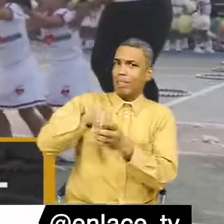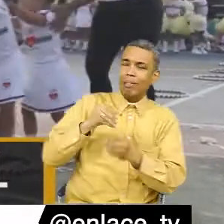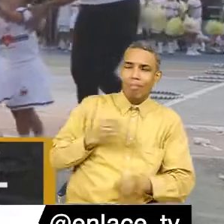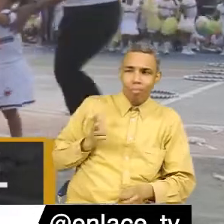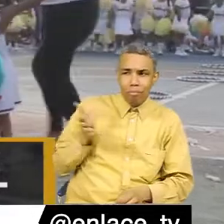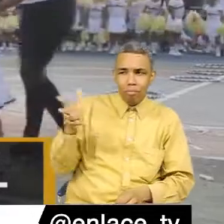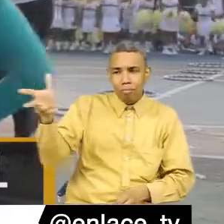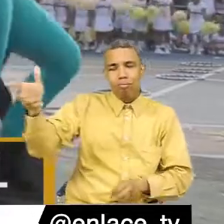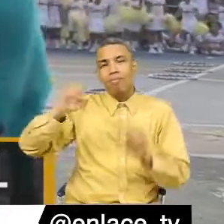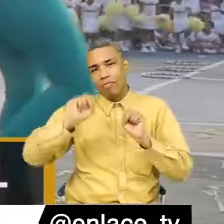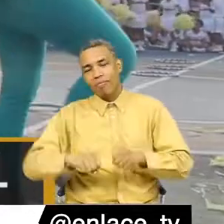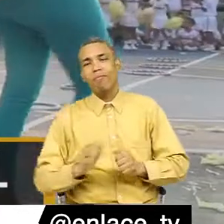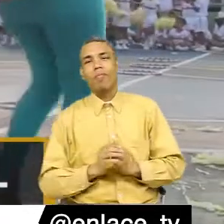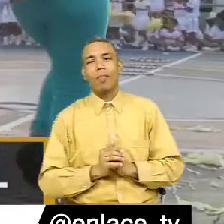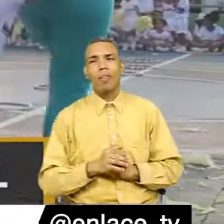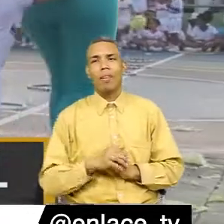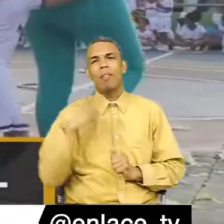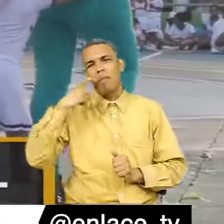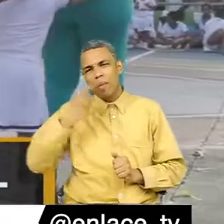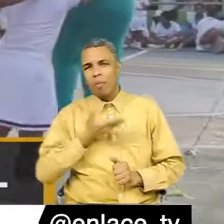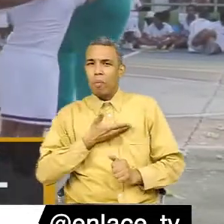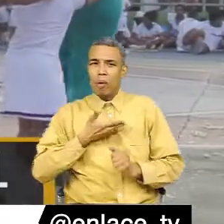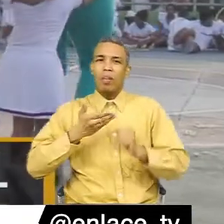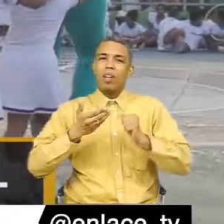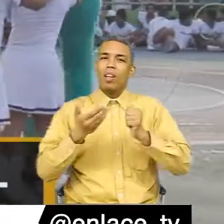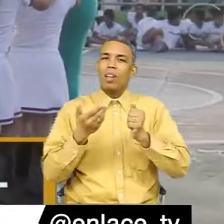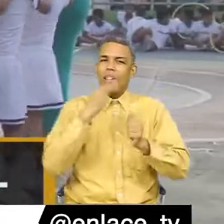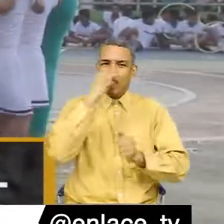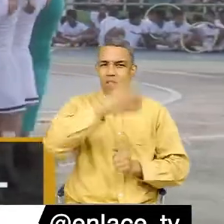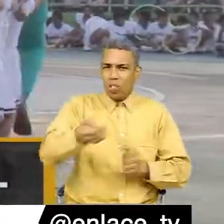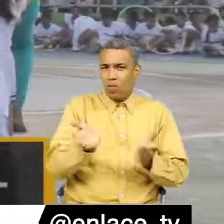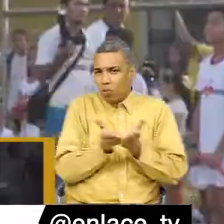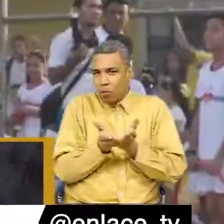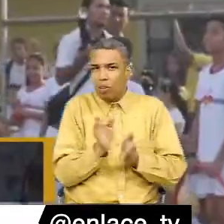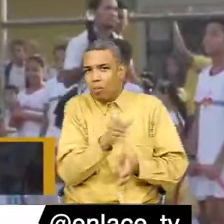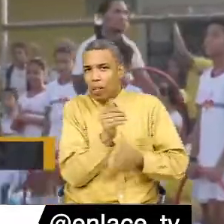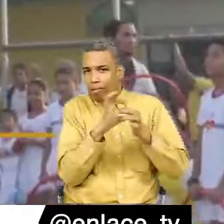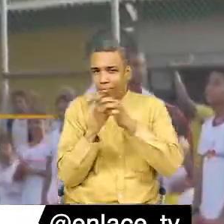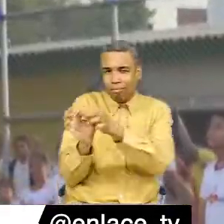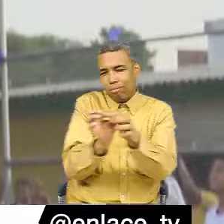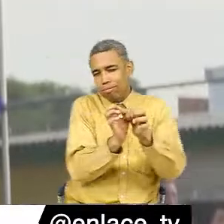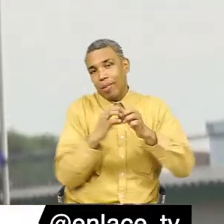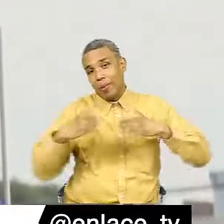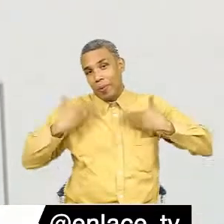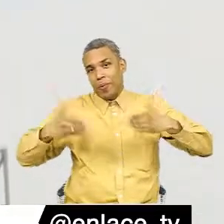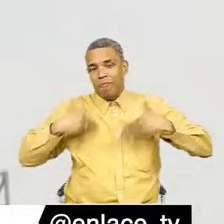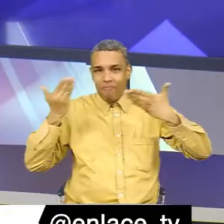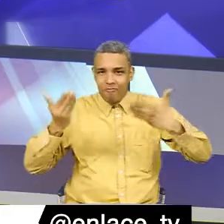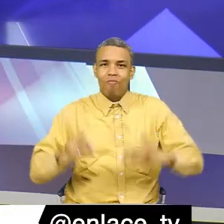padres de familia y comunidad educativa resumieron de manera satisfactoria el desarrollo de las actividades.